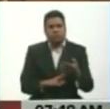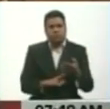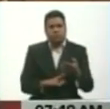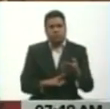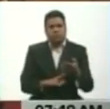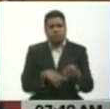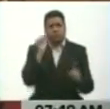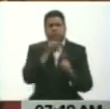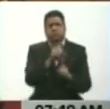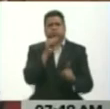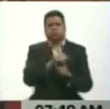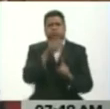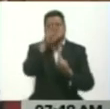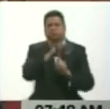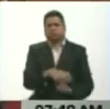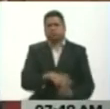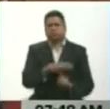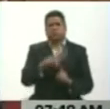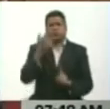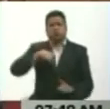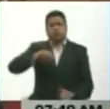masiva contra nuestra patria.